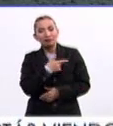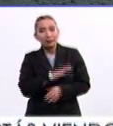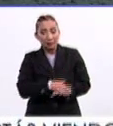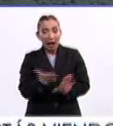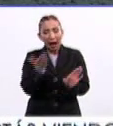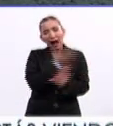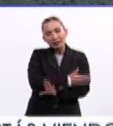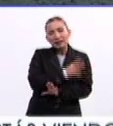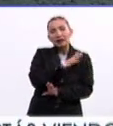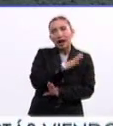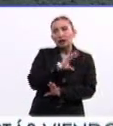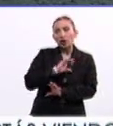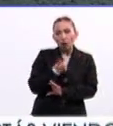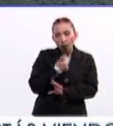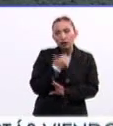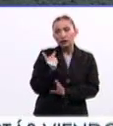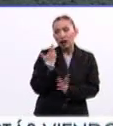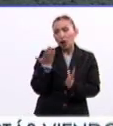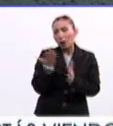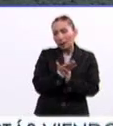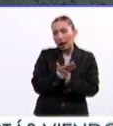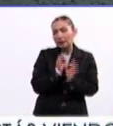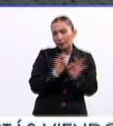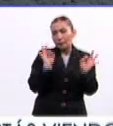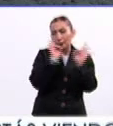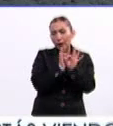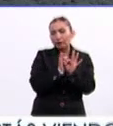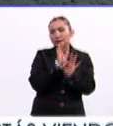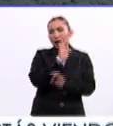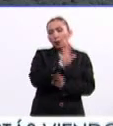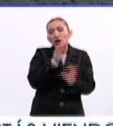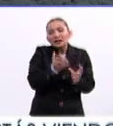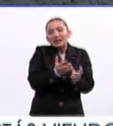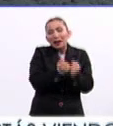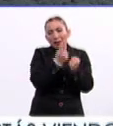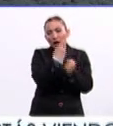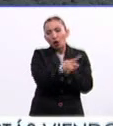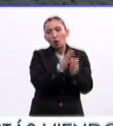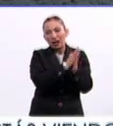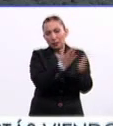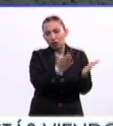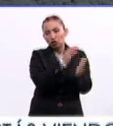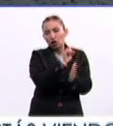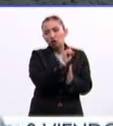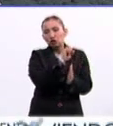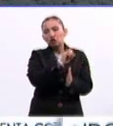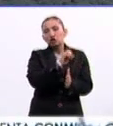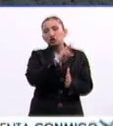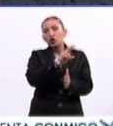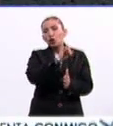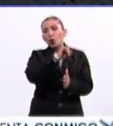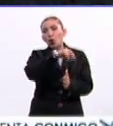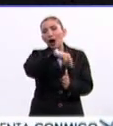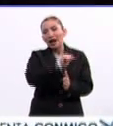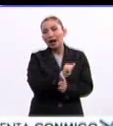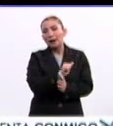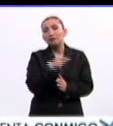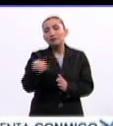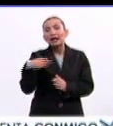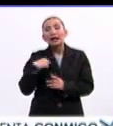otra fase importante, digamos, del rescate de Sor Juana en el siglo XX, y esa fase está protagonizada por Méndez